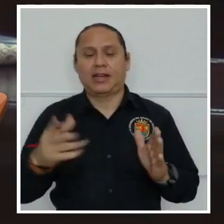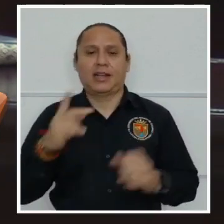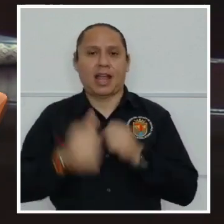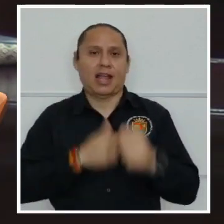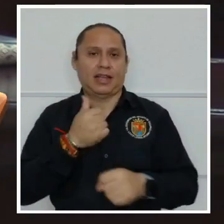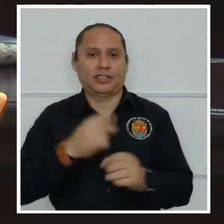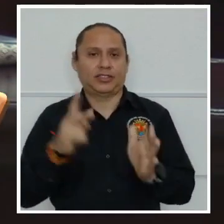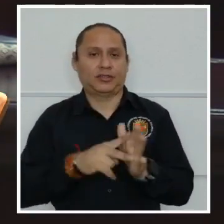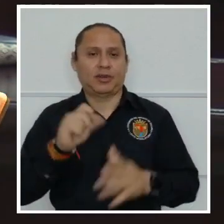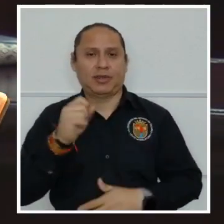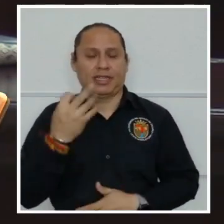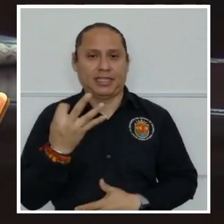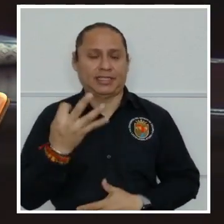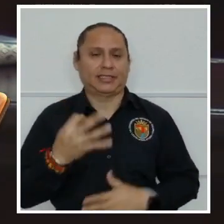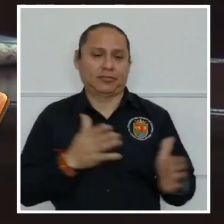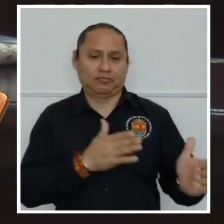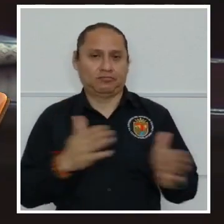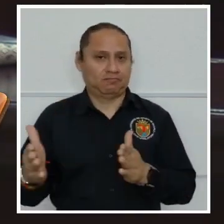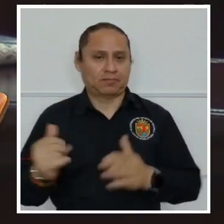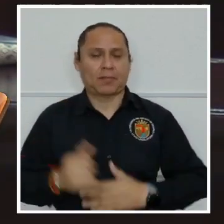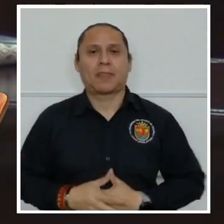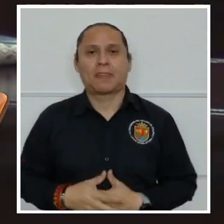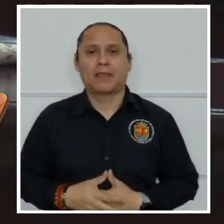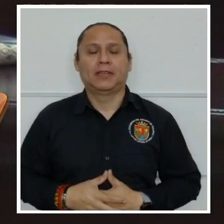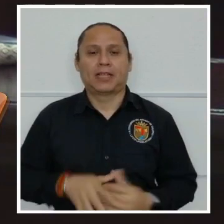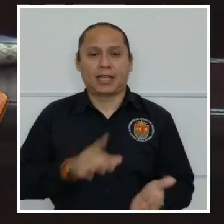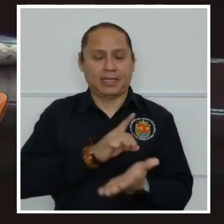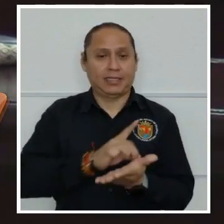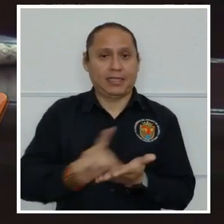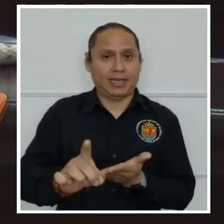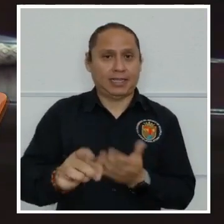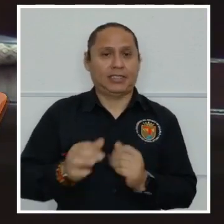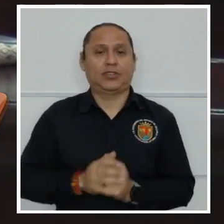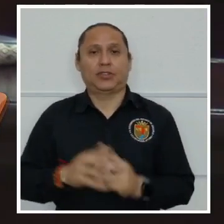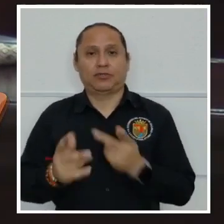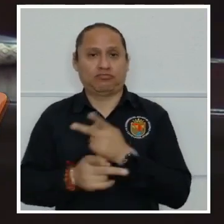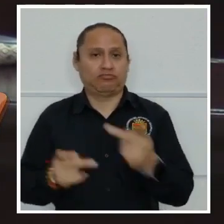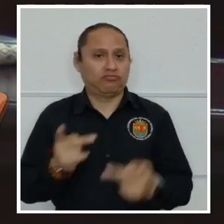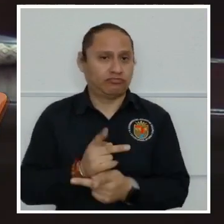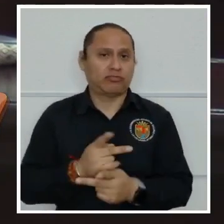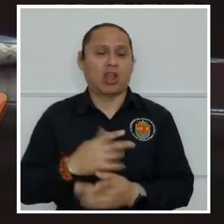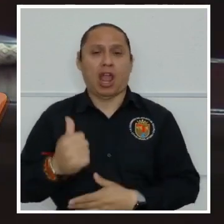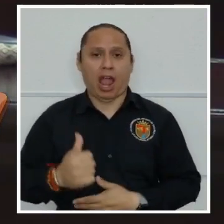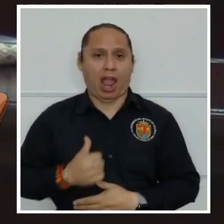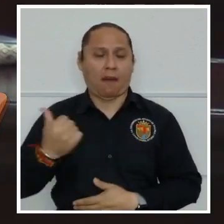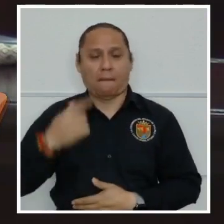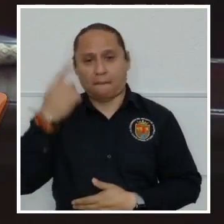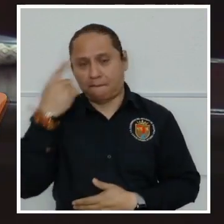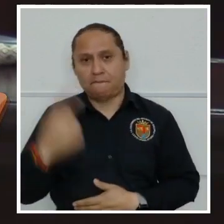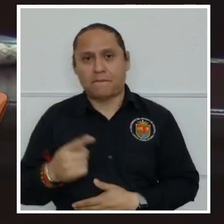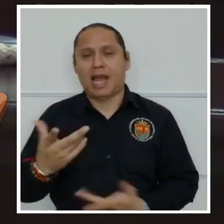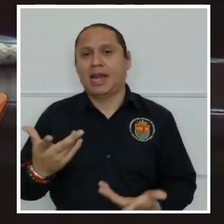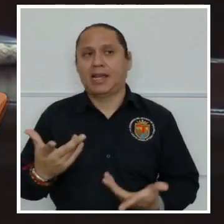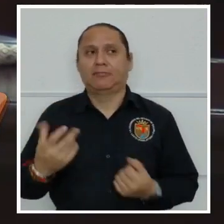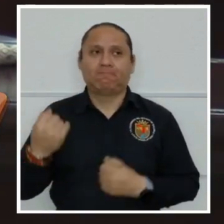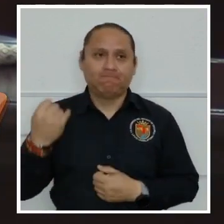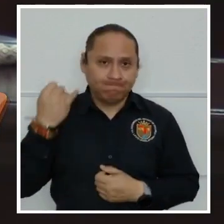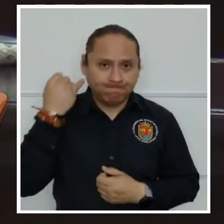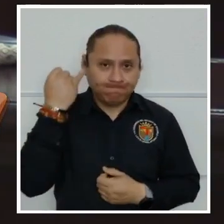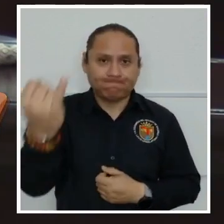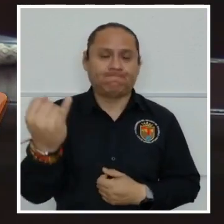ejercicio 2023. Salvo los derechos productivos y de aprovechamientos, en estos casos